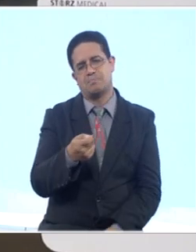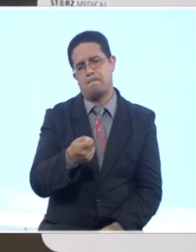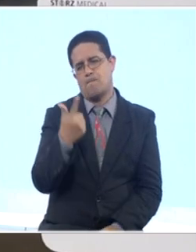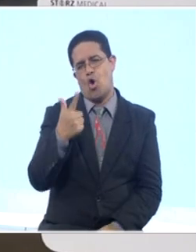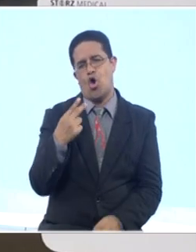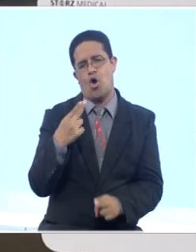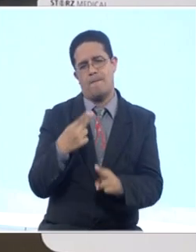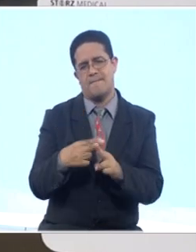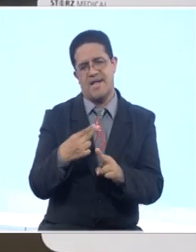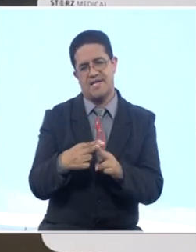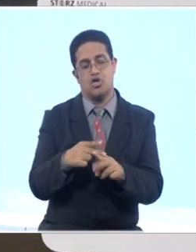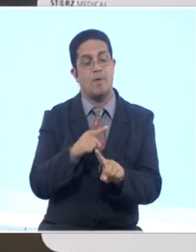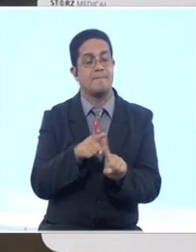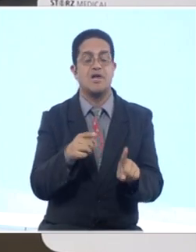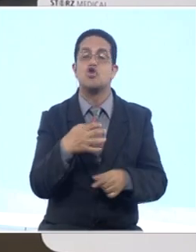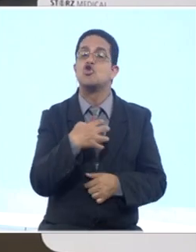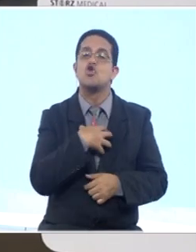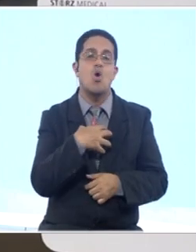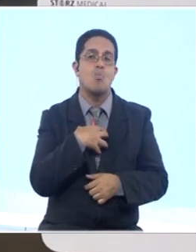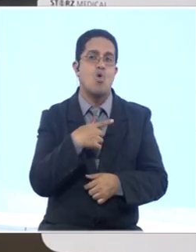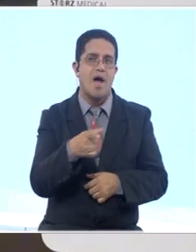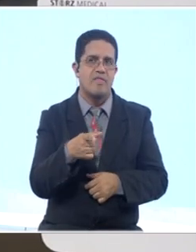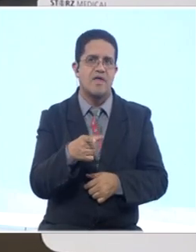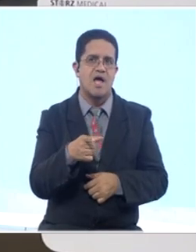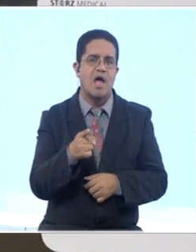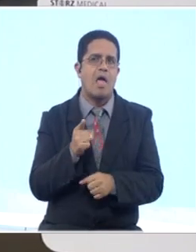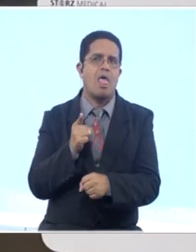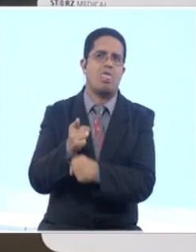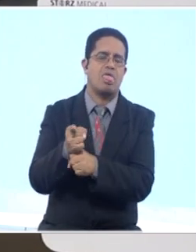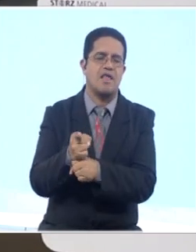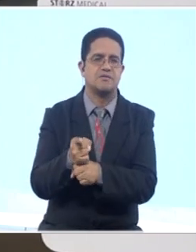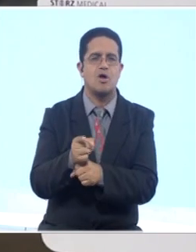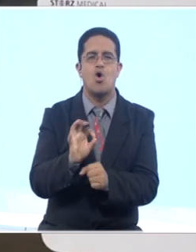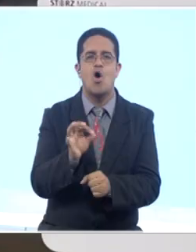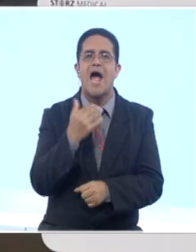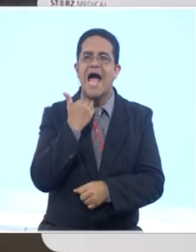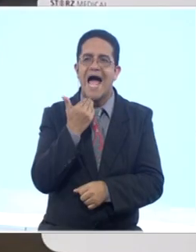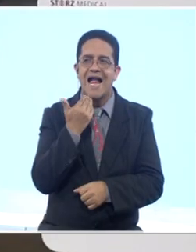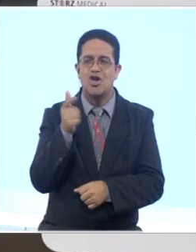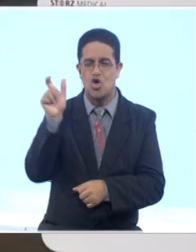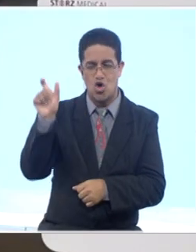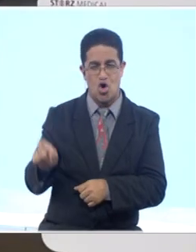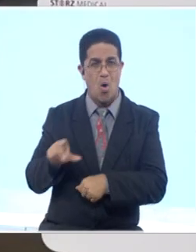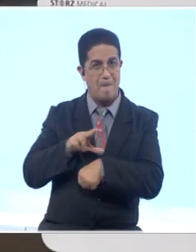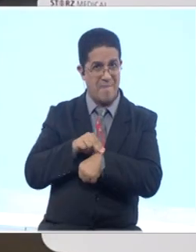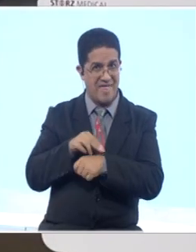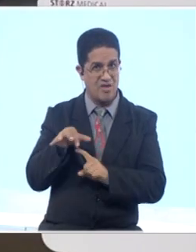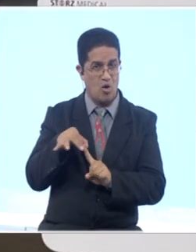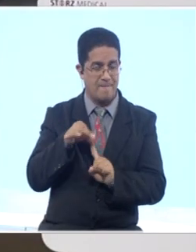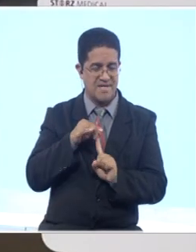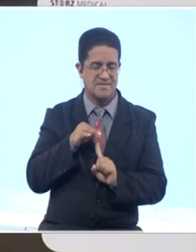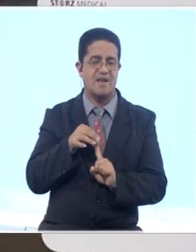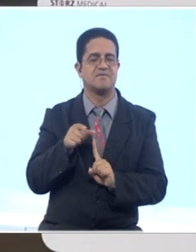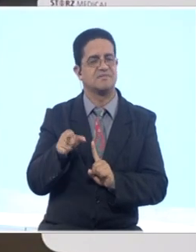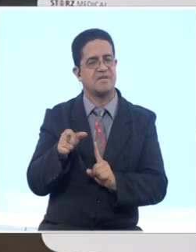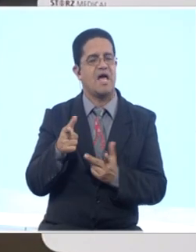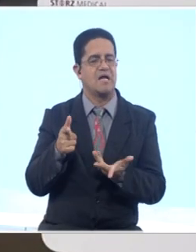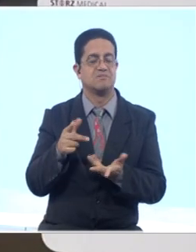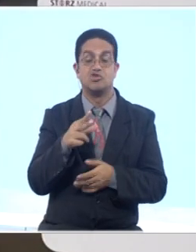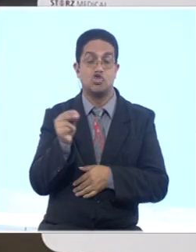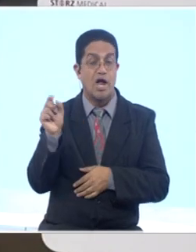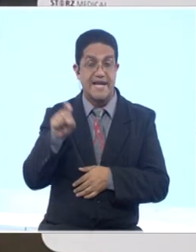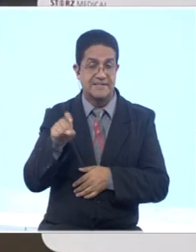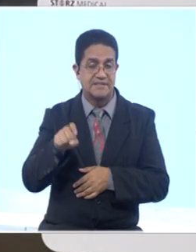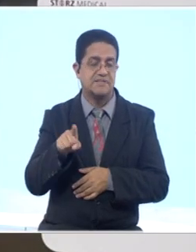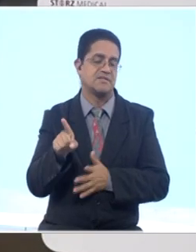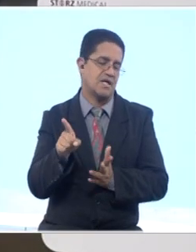podemos es hacer estudios sin necesidad o estudios que no estén indicados por un médico especialista. Esto sí es importante que lo